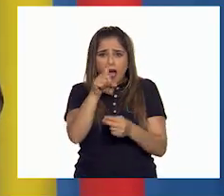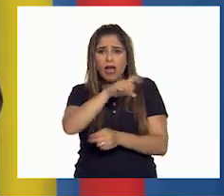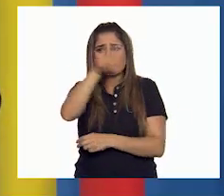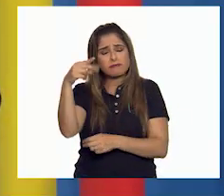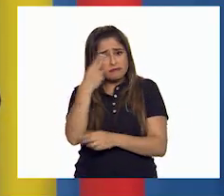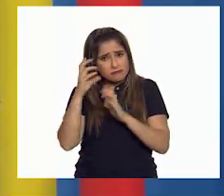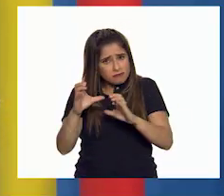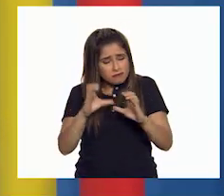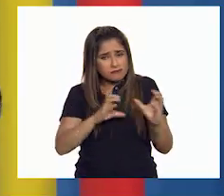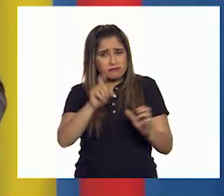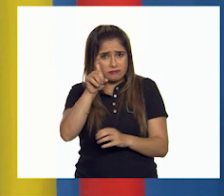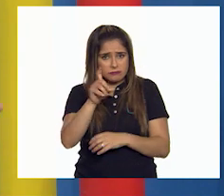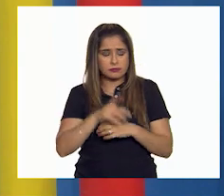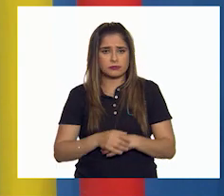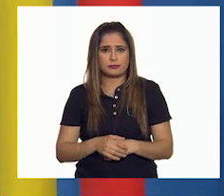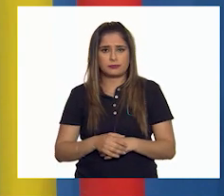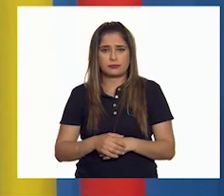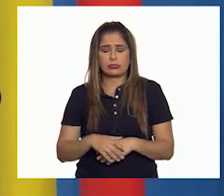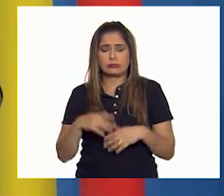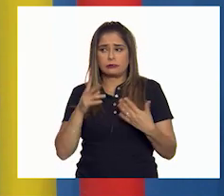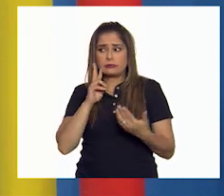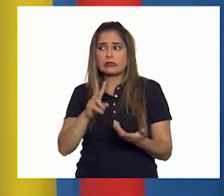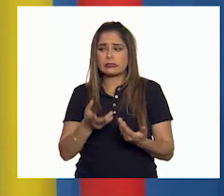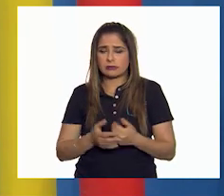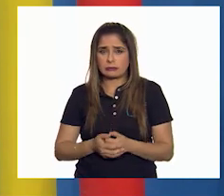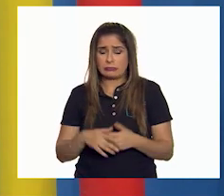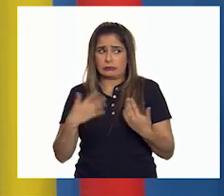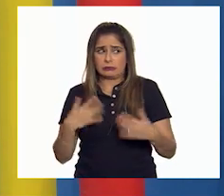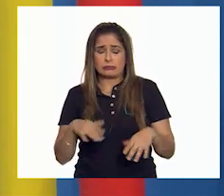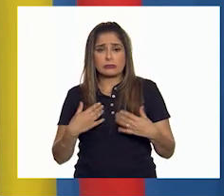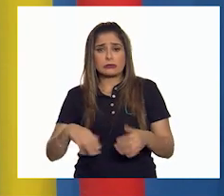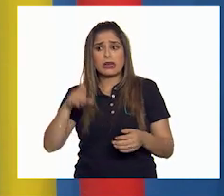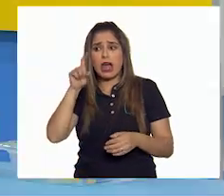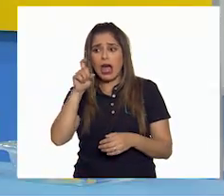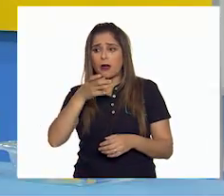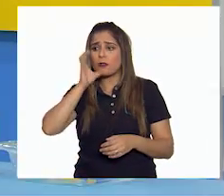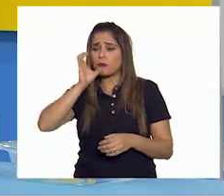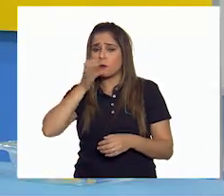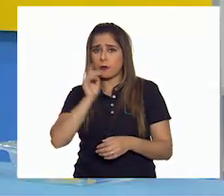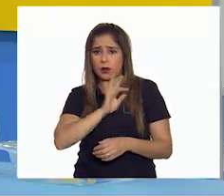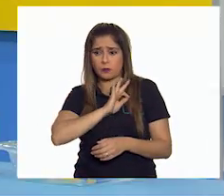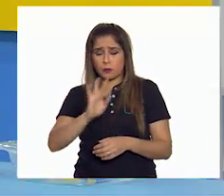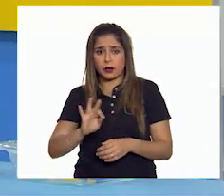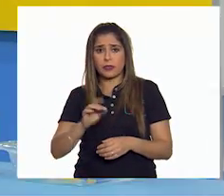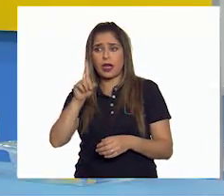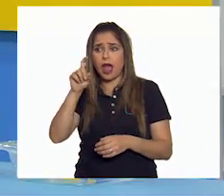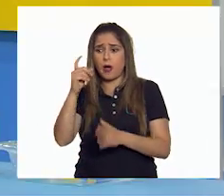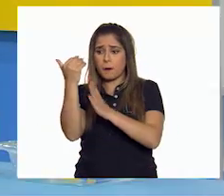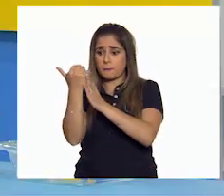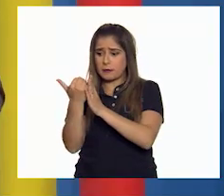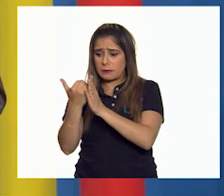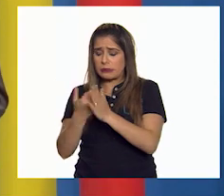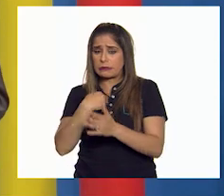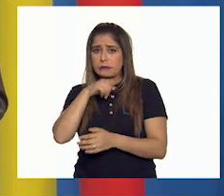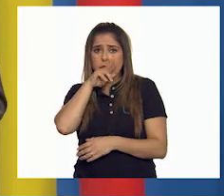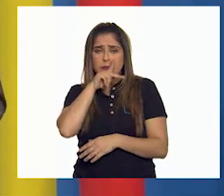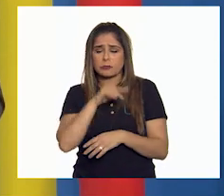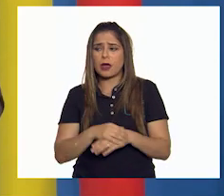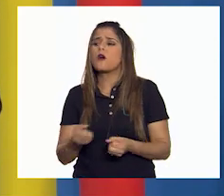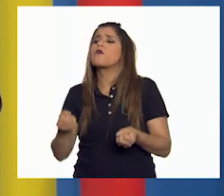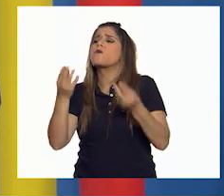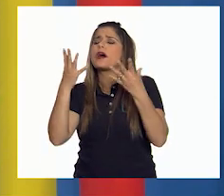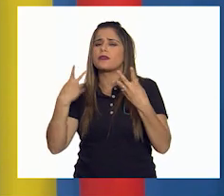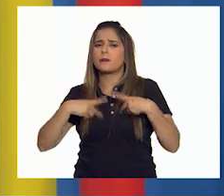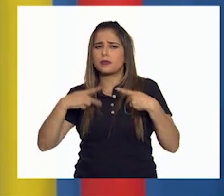es pero muy poca el agua fresca de la que disponemos los seres humanos. ¿Recuerdas la cantidad exacta?